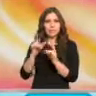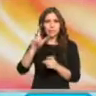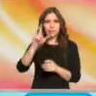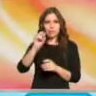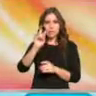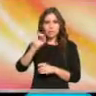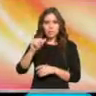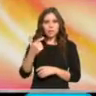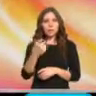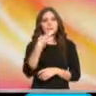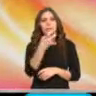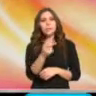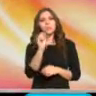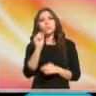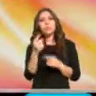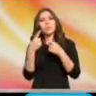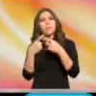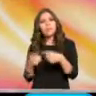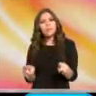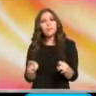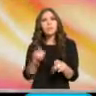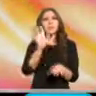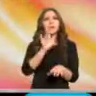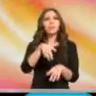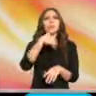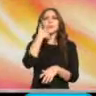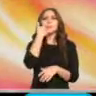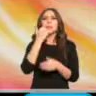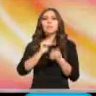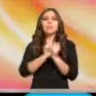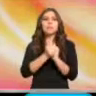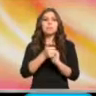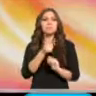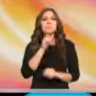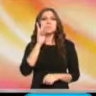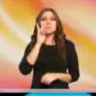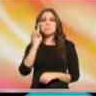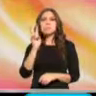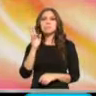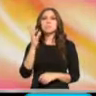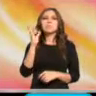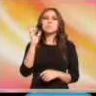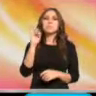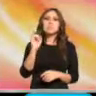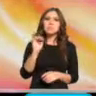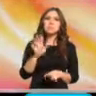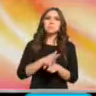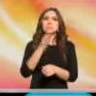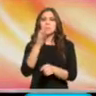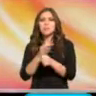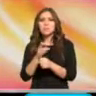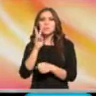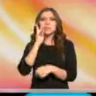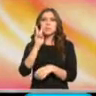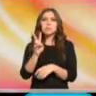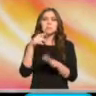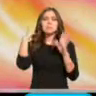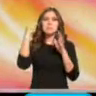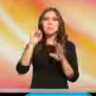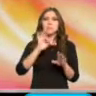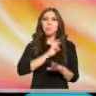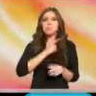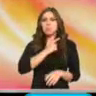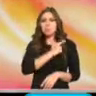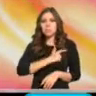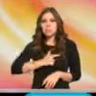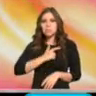tiene una forma un poco más de quererte agradar y caerte bien todo el tiempo. En ese aspecto es muy inofensiva,